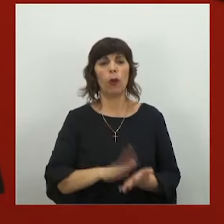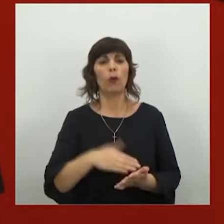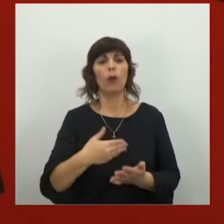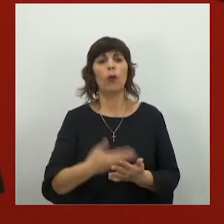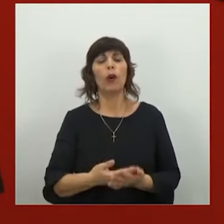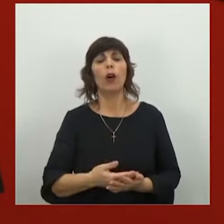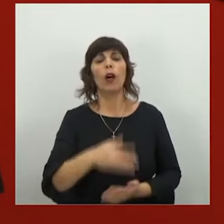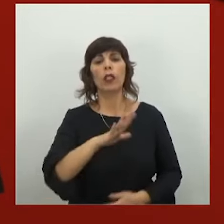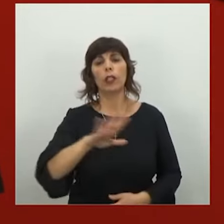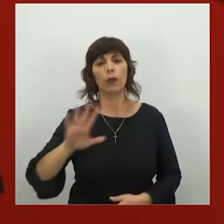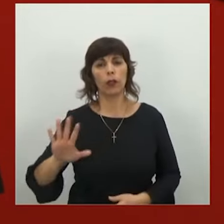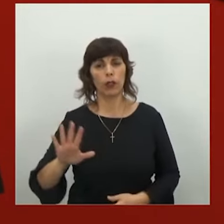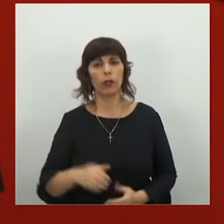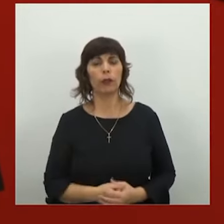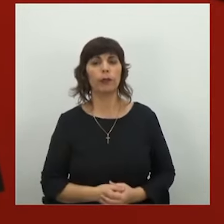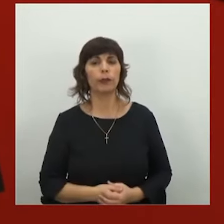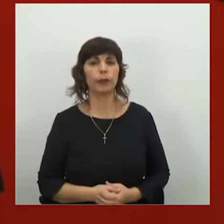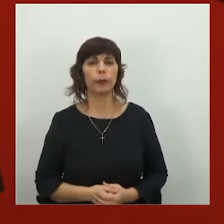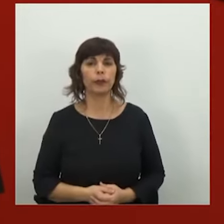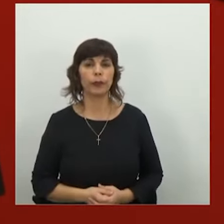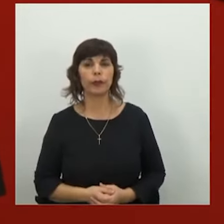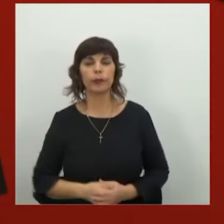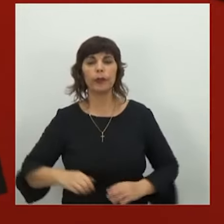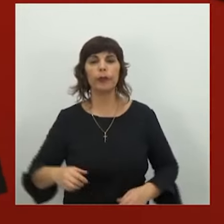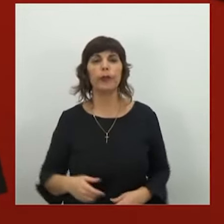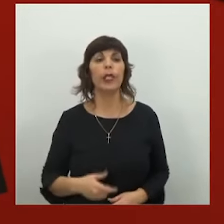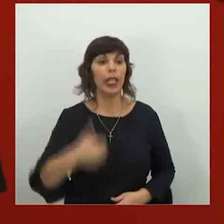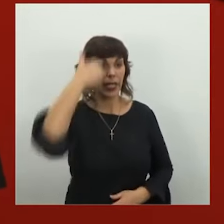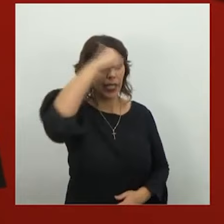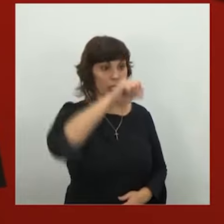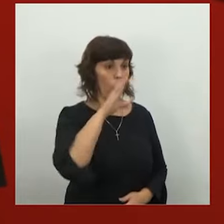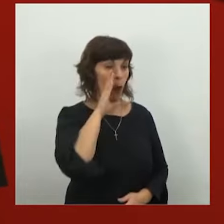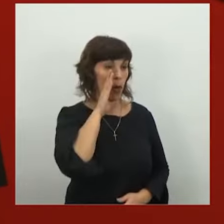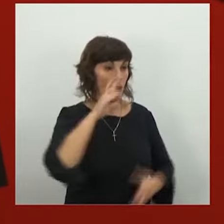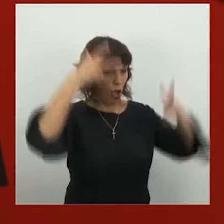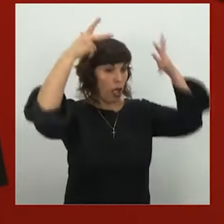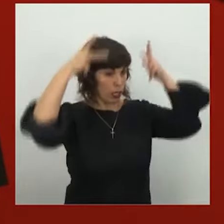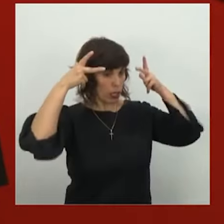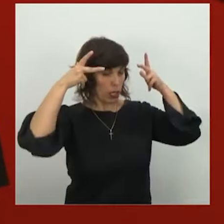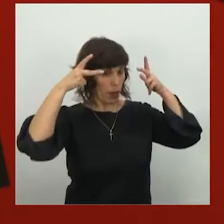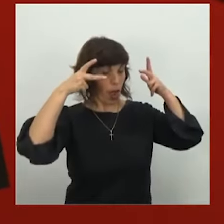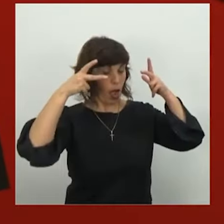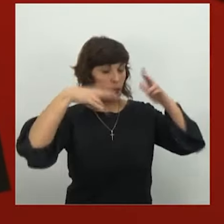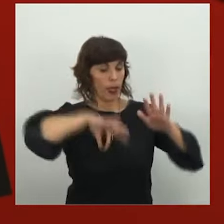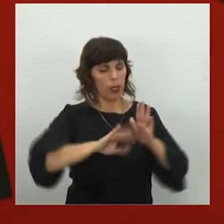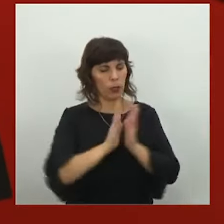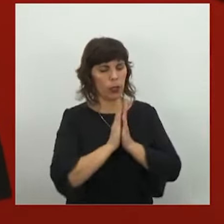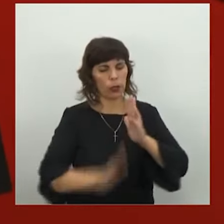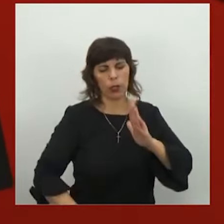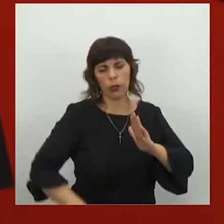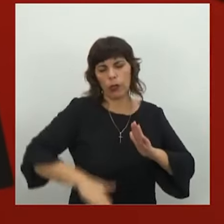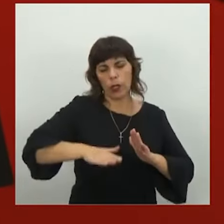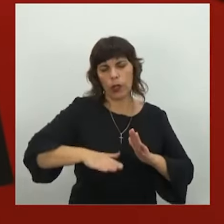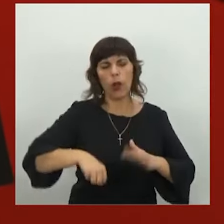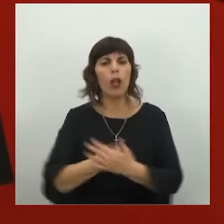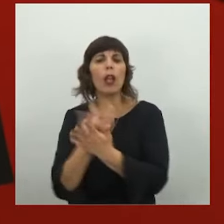55, dice la Biblia que Esteban estaba lleno del Espíritu Santo. ¿Sabe lo que provoca la